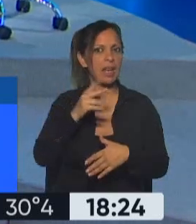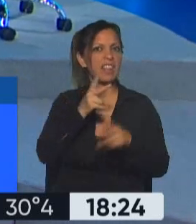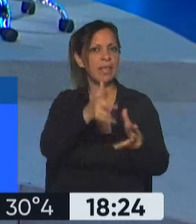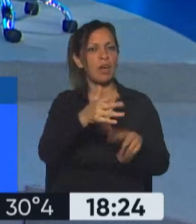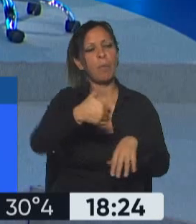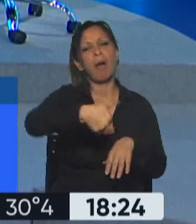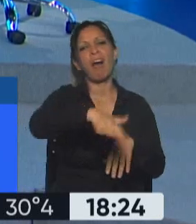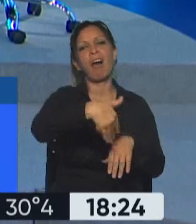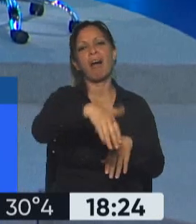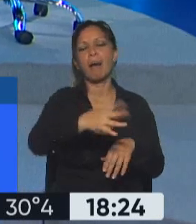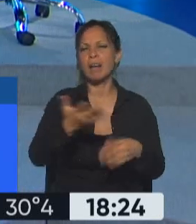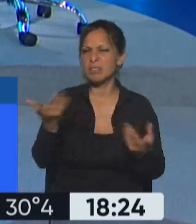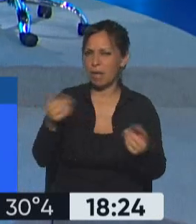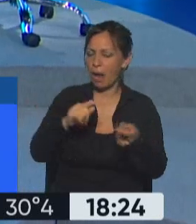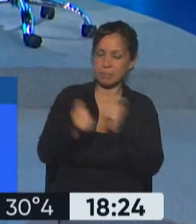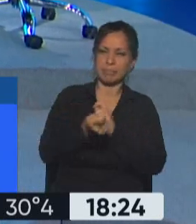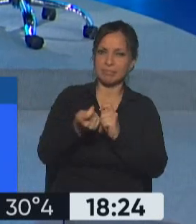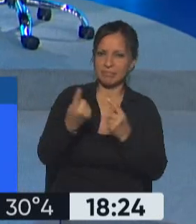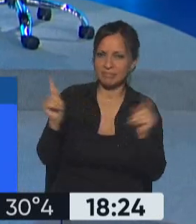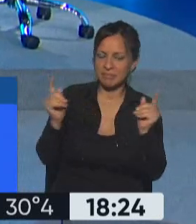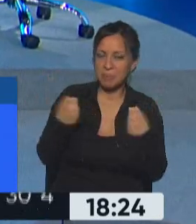militante. ¿Cómo entendemos ese cambio, Hernán?